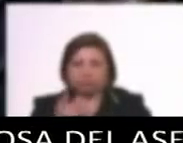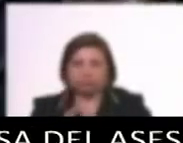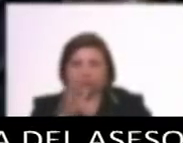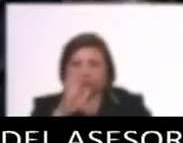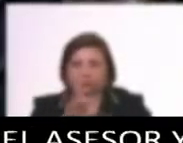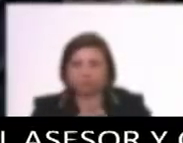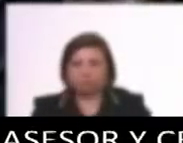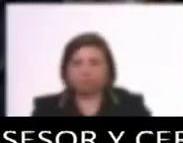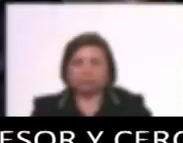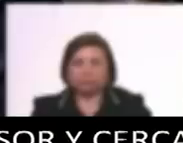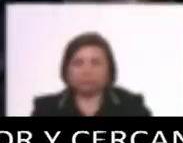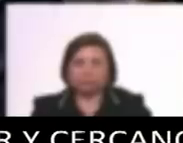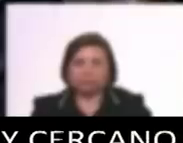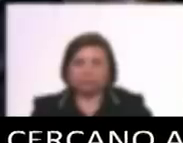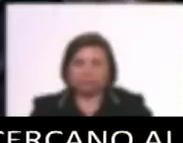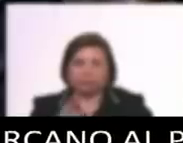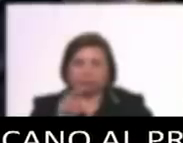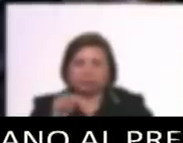intervención.